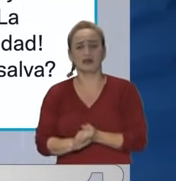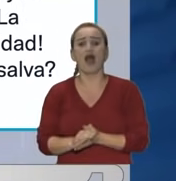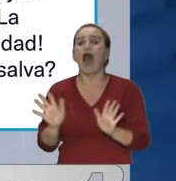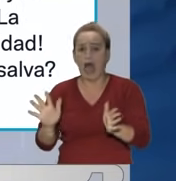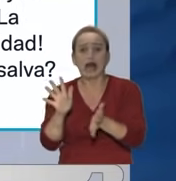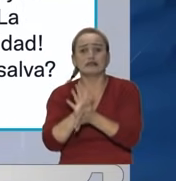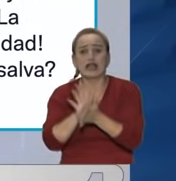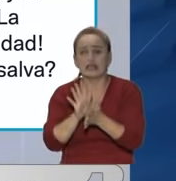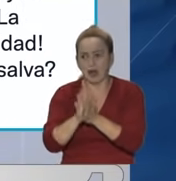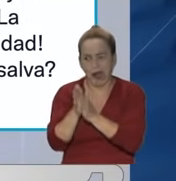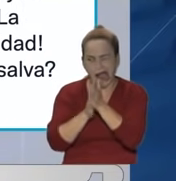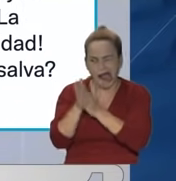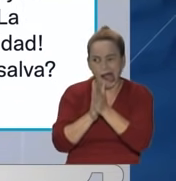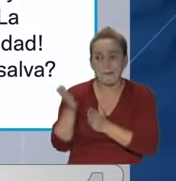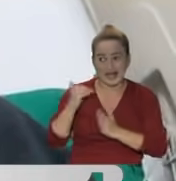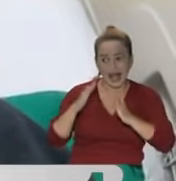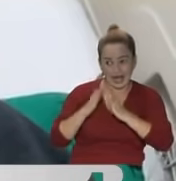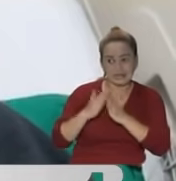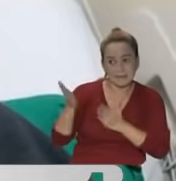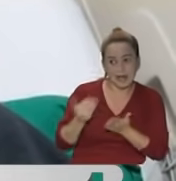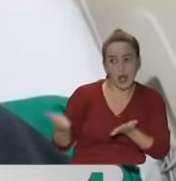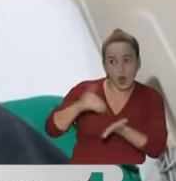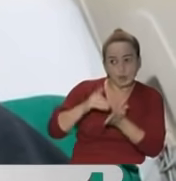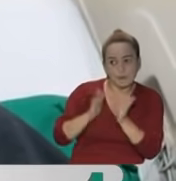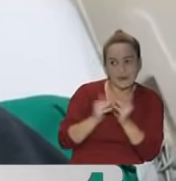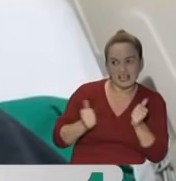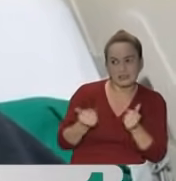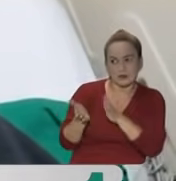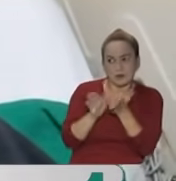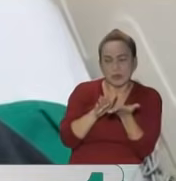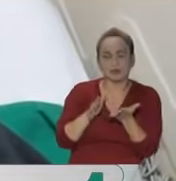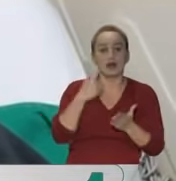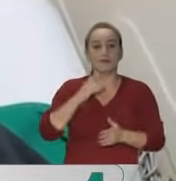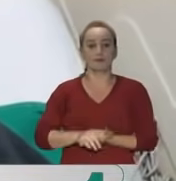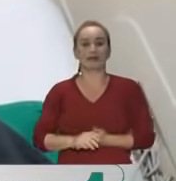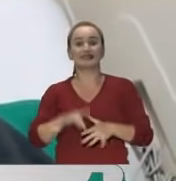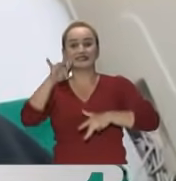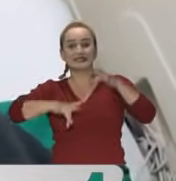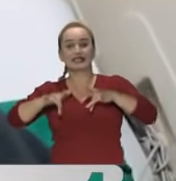¿Que la reciba en casa si se salva? La Secretaría de la Mujer asumió la defensa